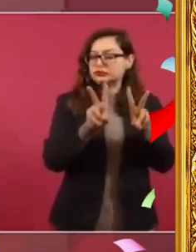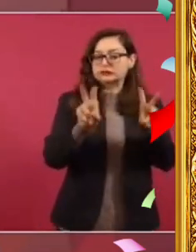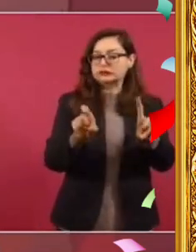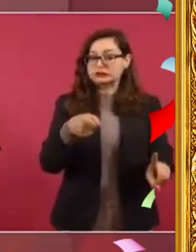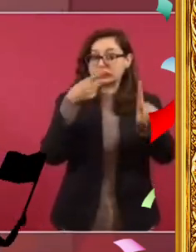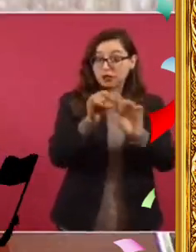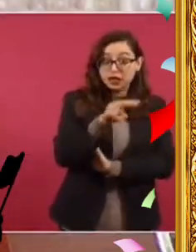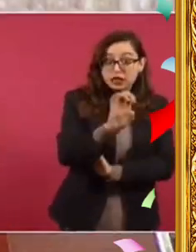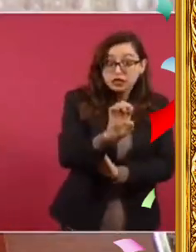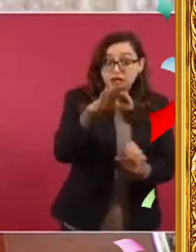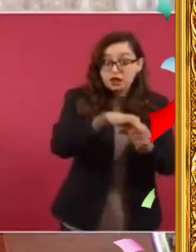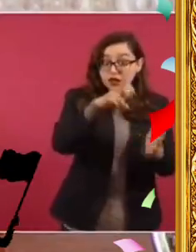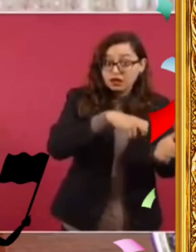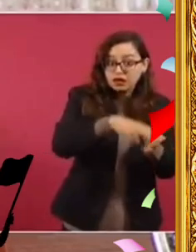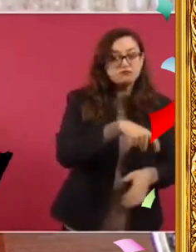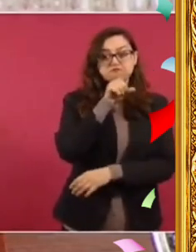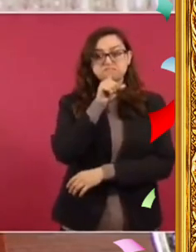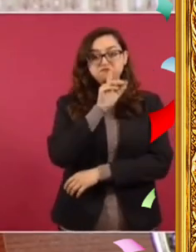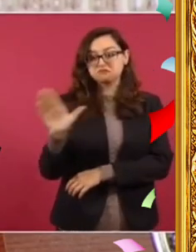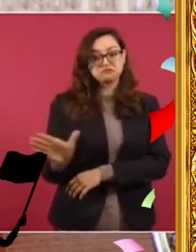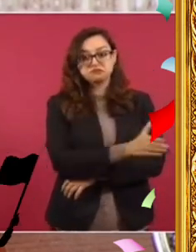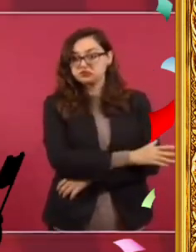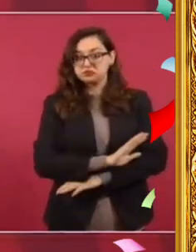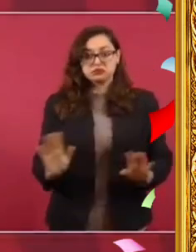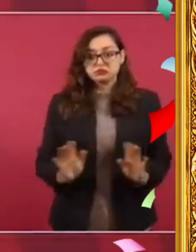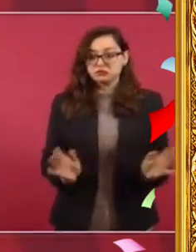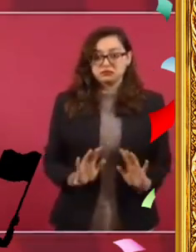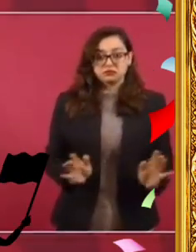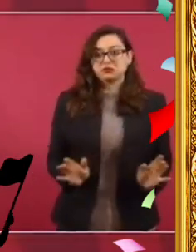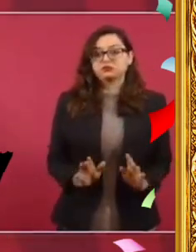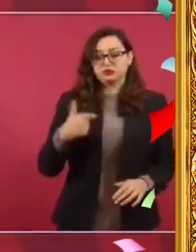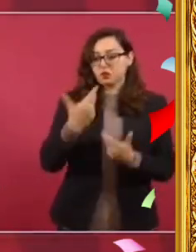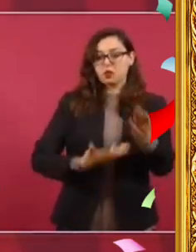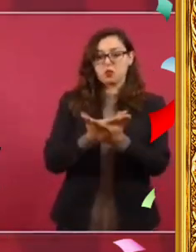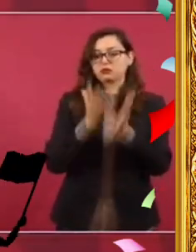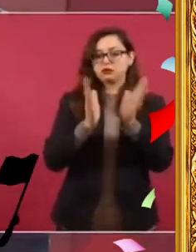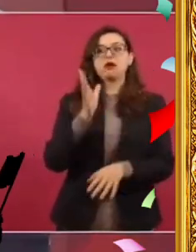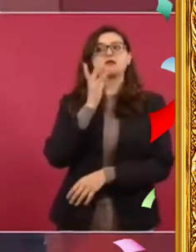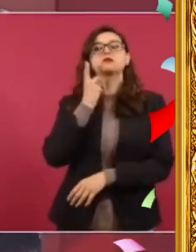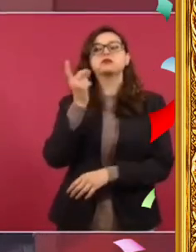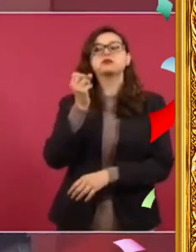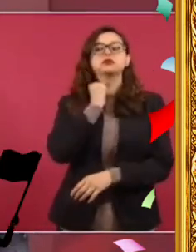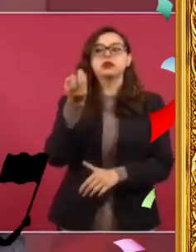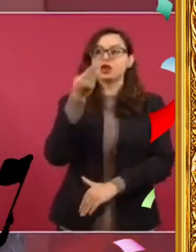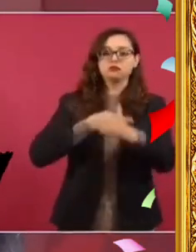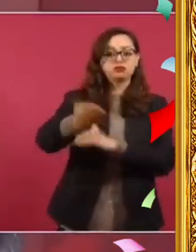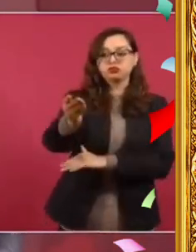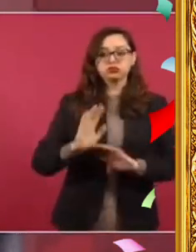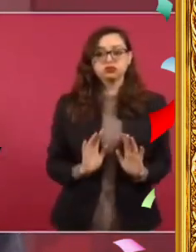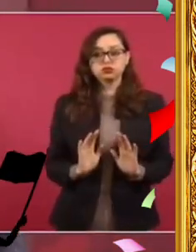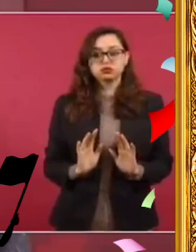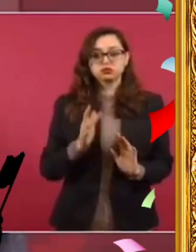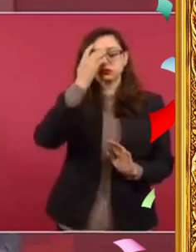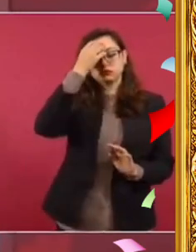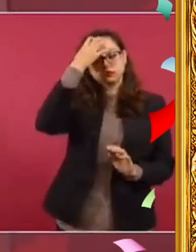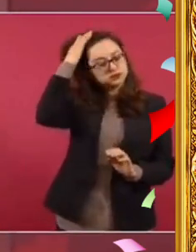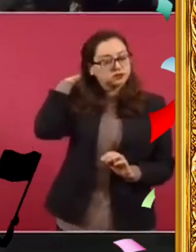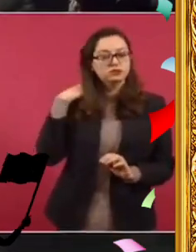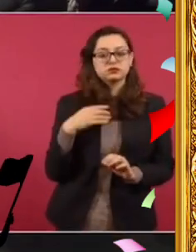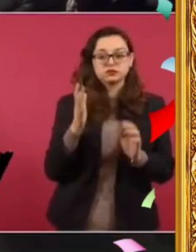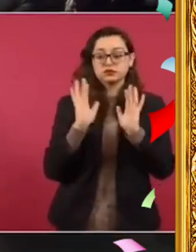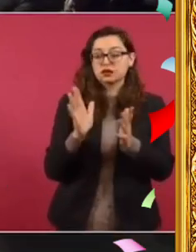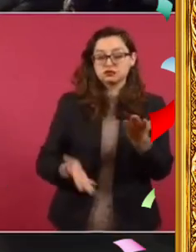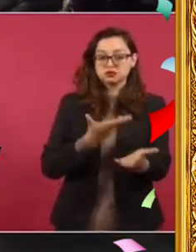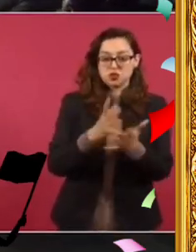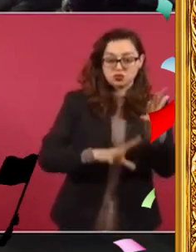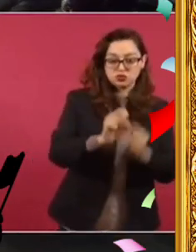tema de la reforma electoral. Eso ya está planteado, ya está en el Congreso y estoy a punto de enviar la iniciativa de